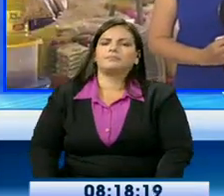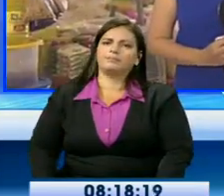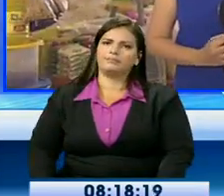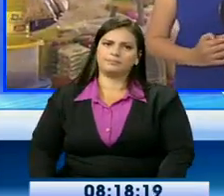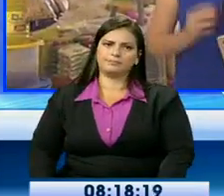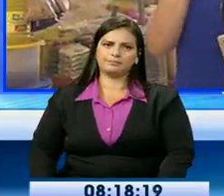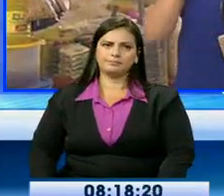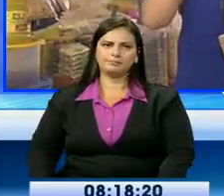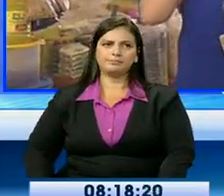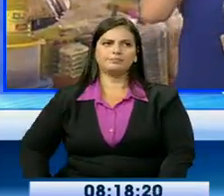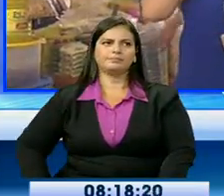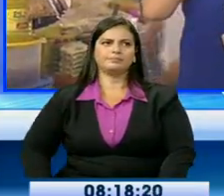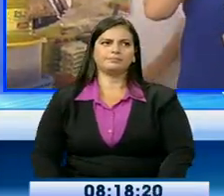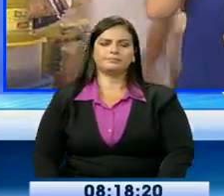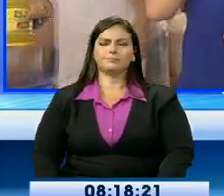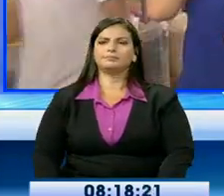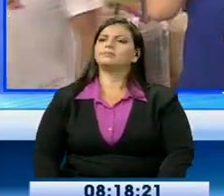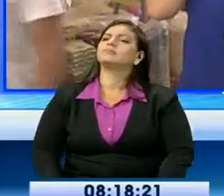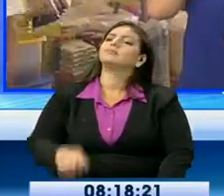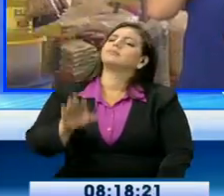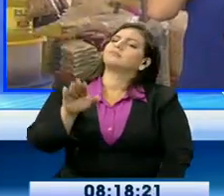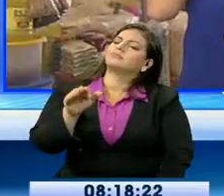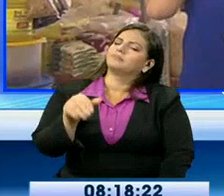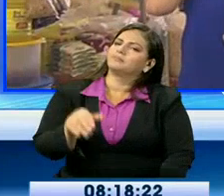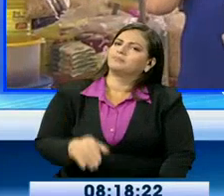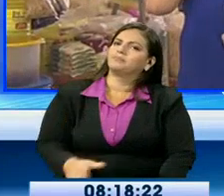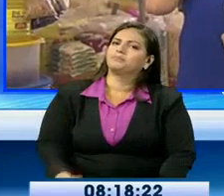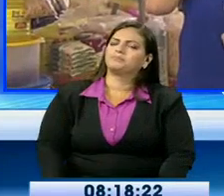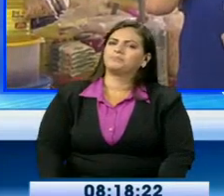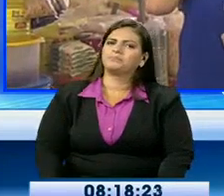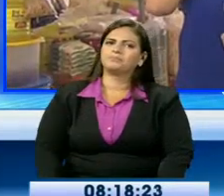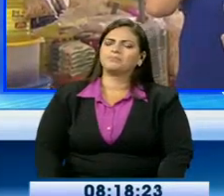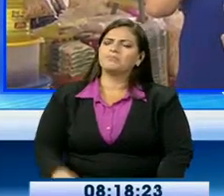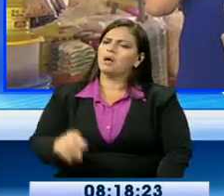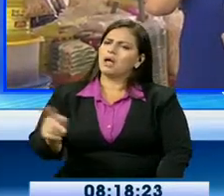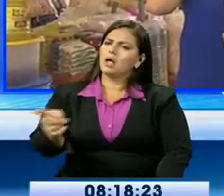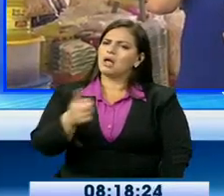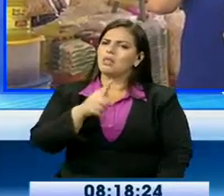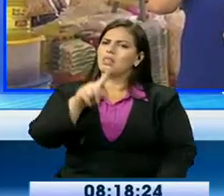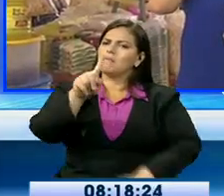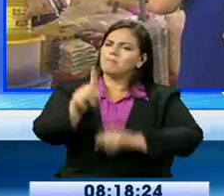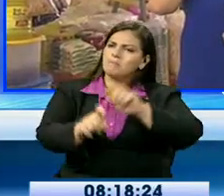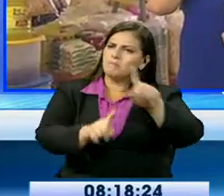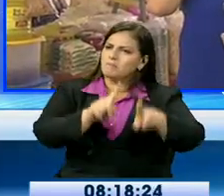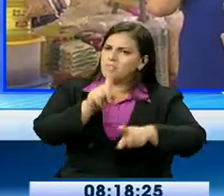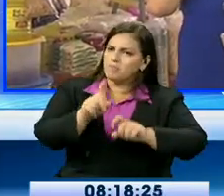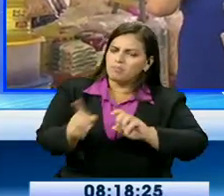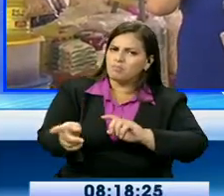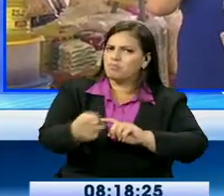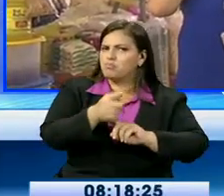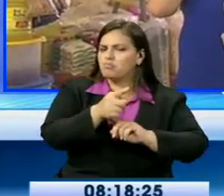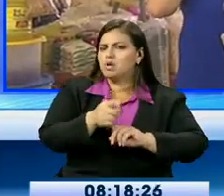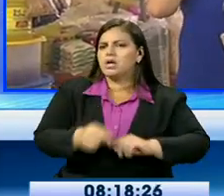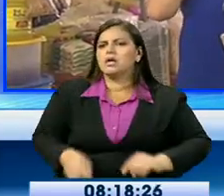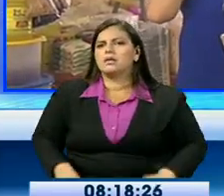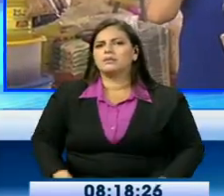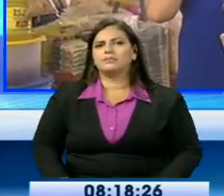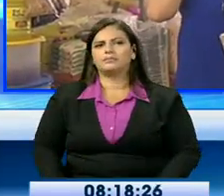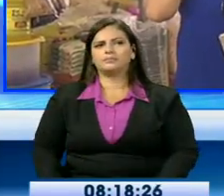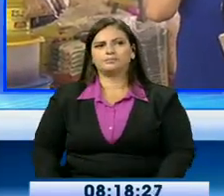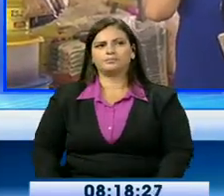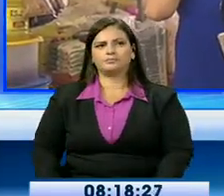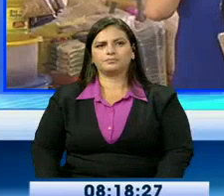arroz plástico, aunque es otro tema que no tiene nada que ver con el arroz, pero sí tiene que ver con nosotros los consumidores, y yo quiero